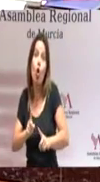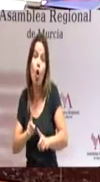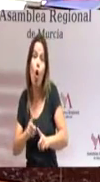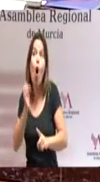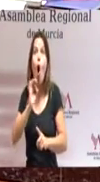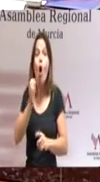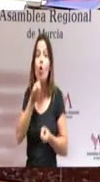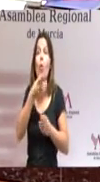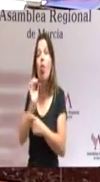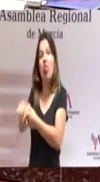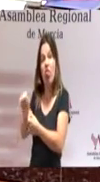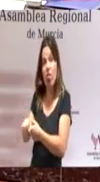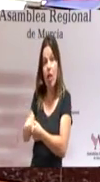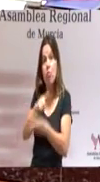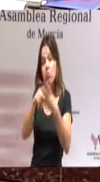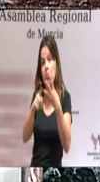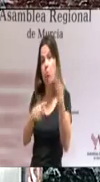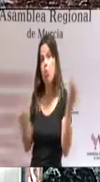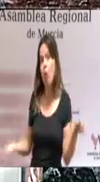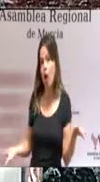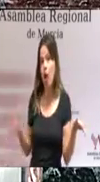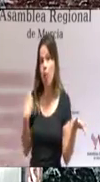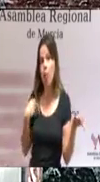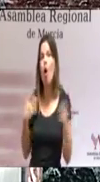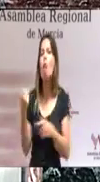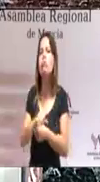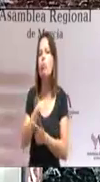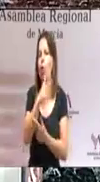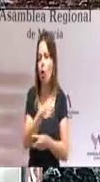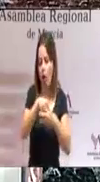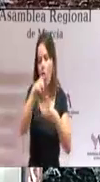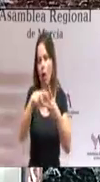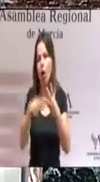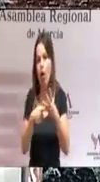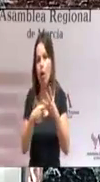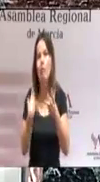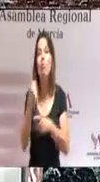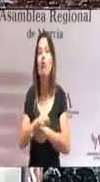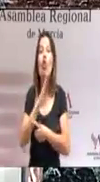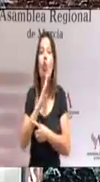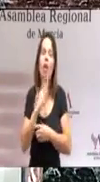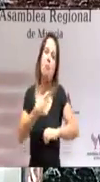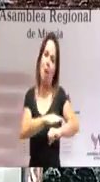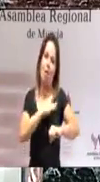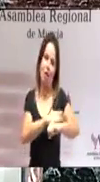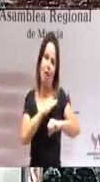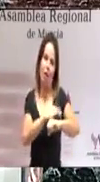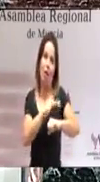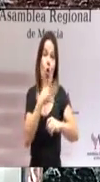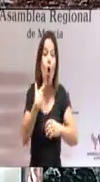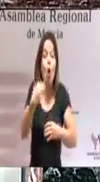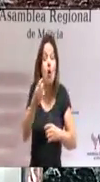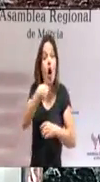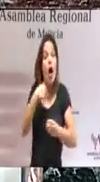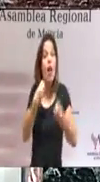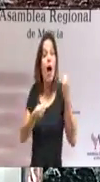se lo planteó y no le hicieron caso? ¿En qué parte está el fracaso? El fracaso está en el Mar Menor. Los únicos que hemos actuado en